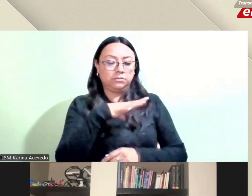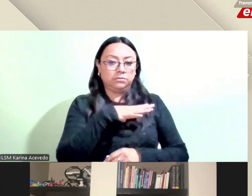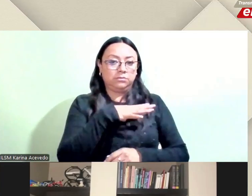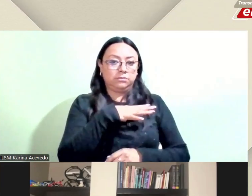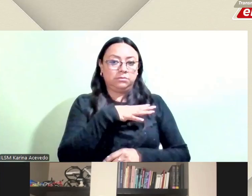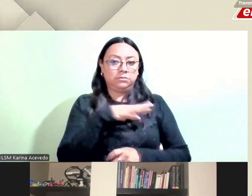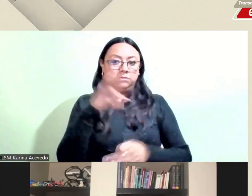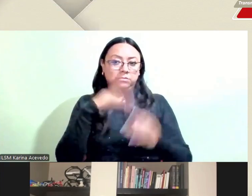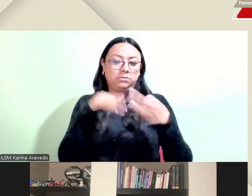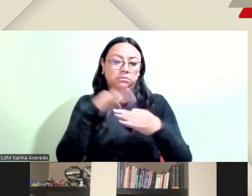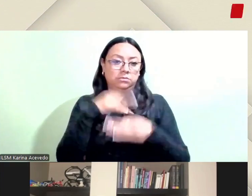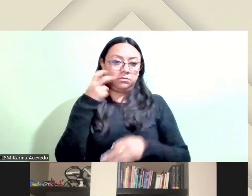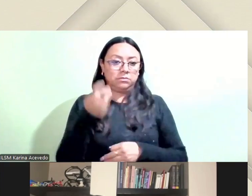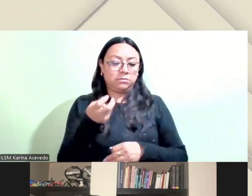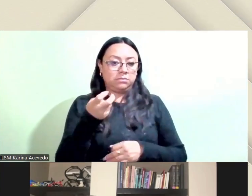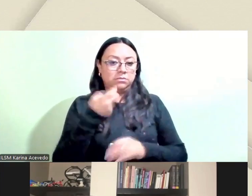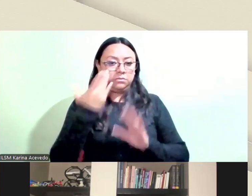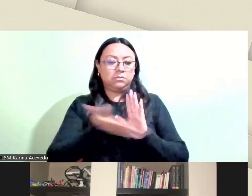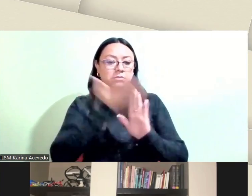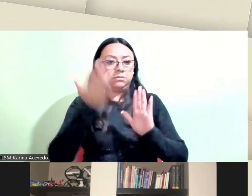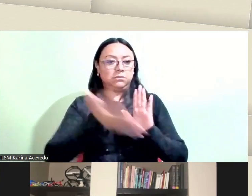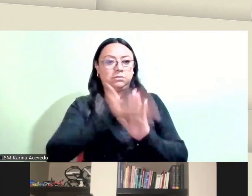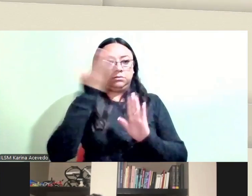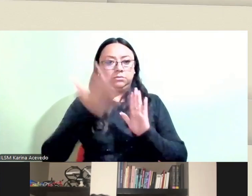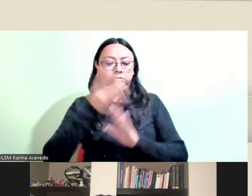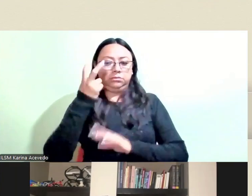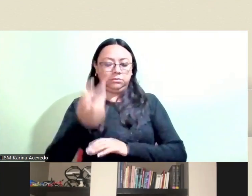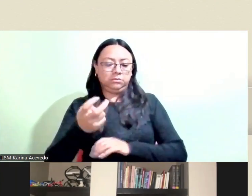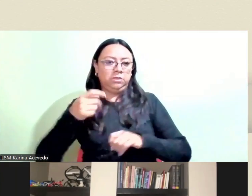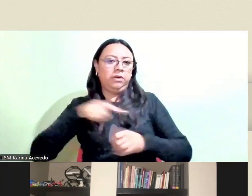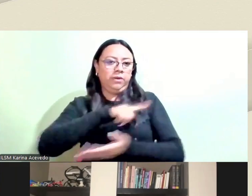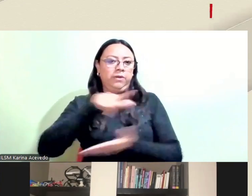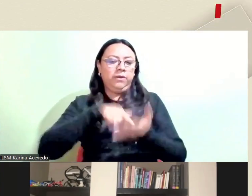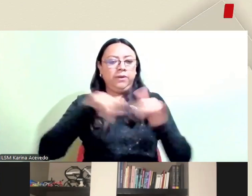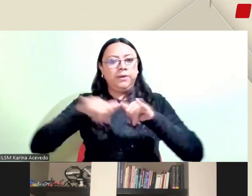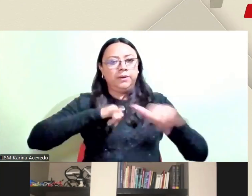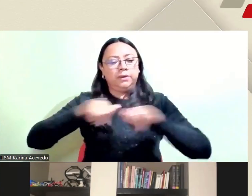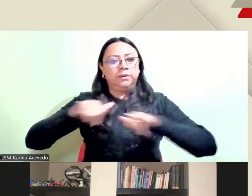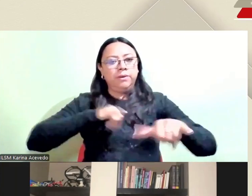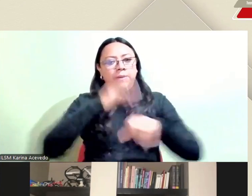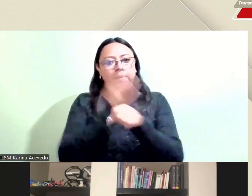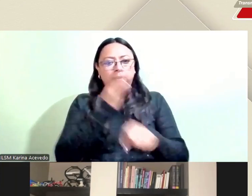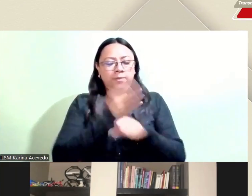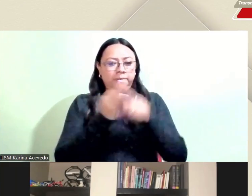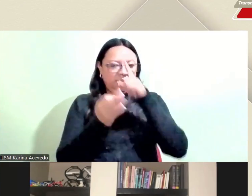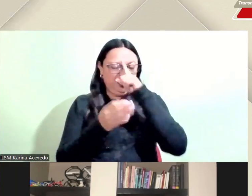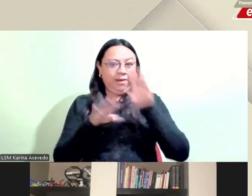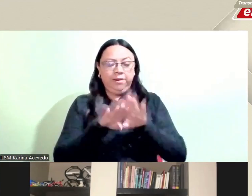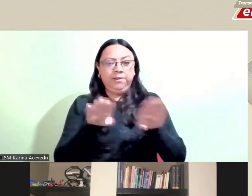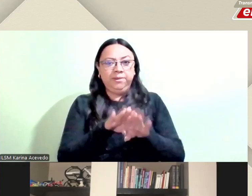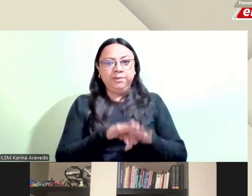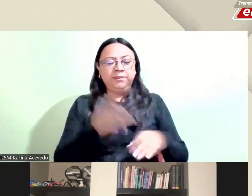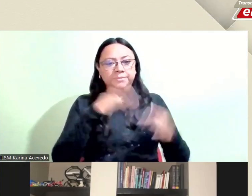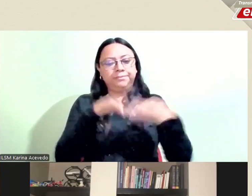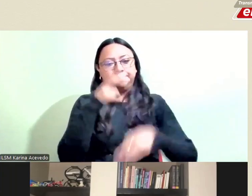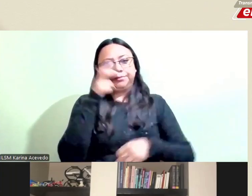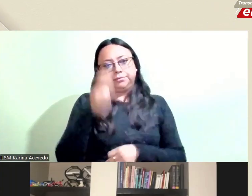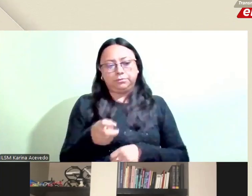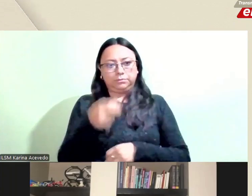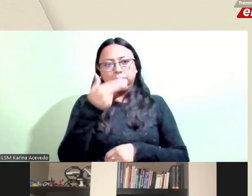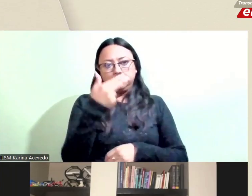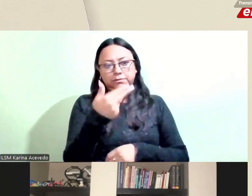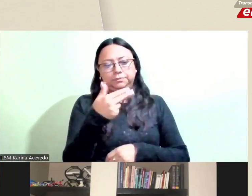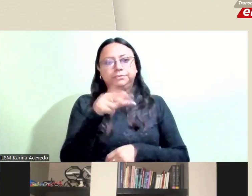que esta obra, a que este predio se encuentra operando en estas condiciones, no de HDM5, sino